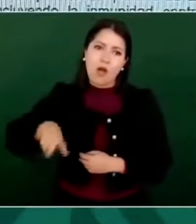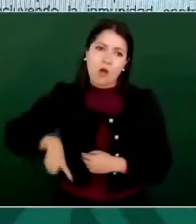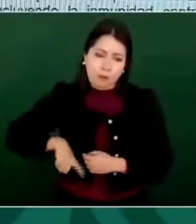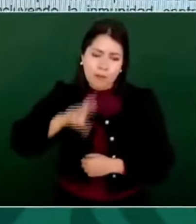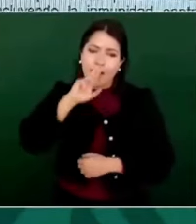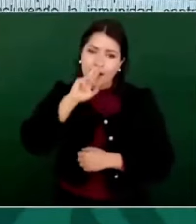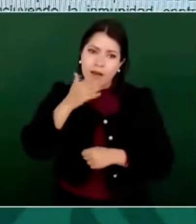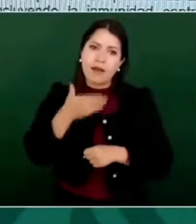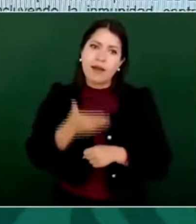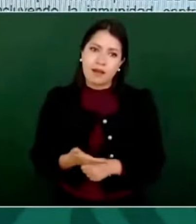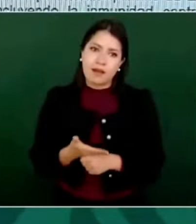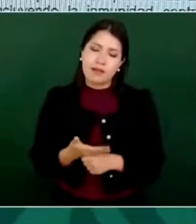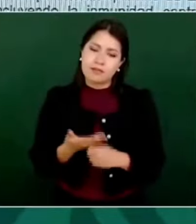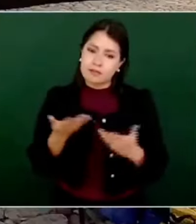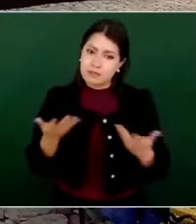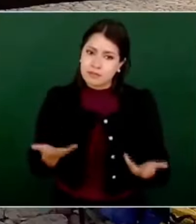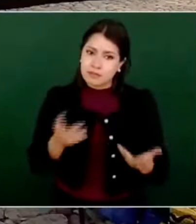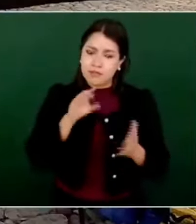del